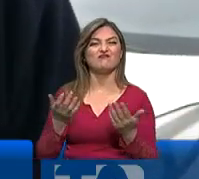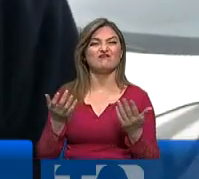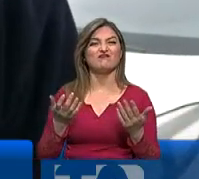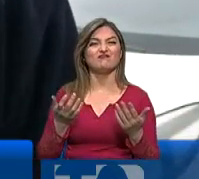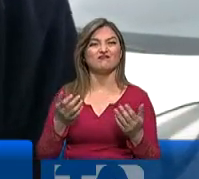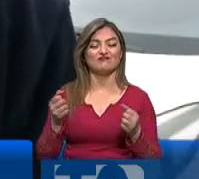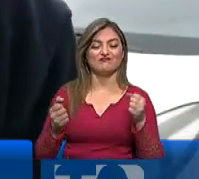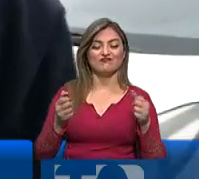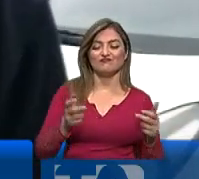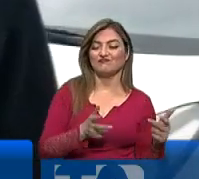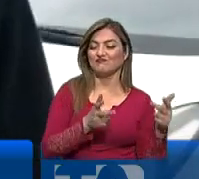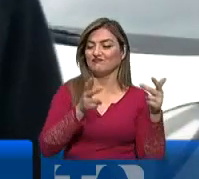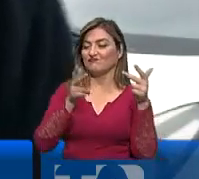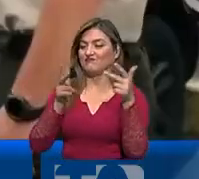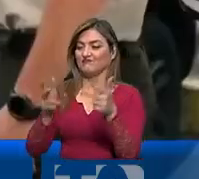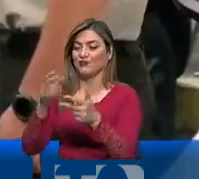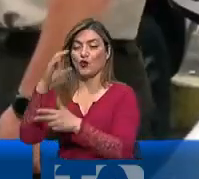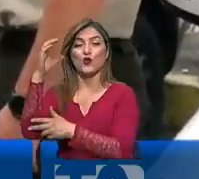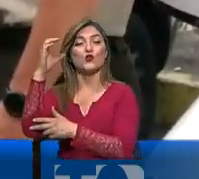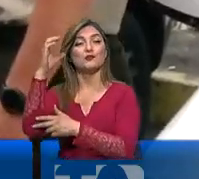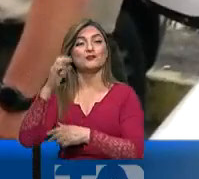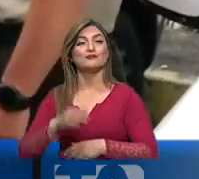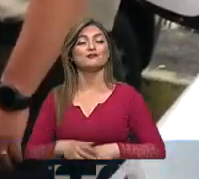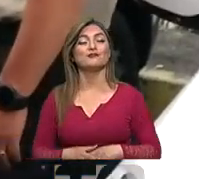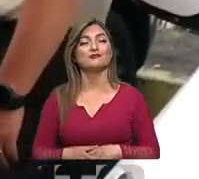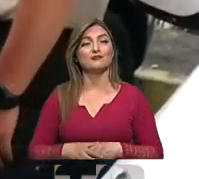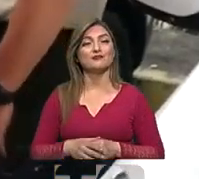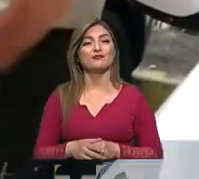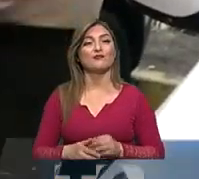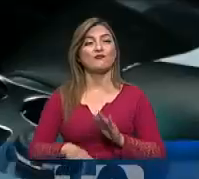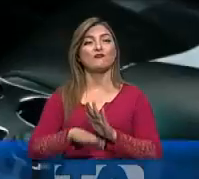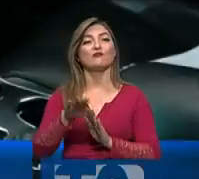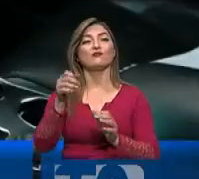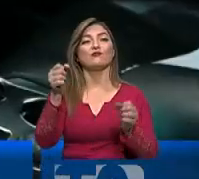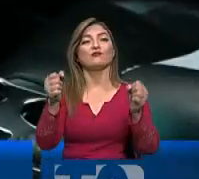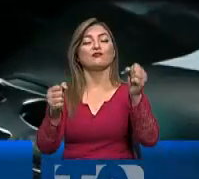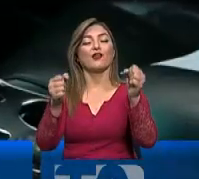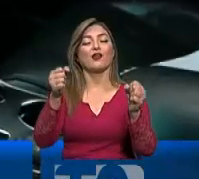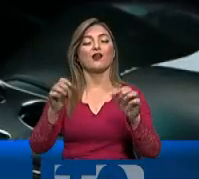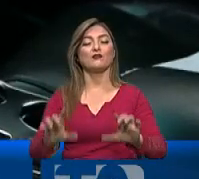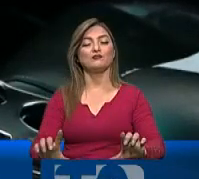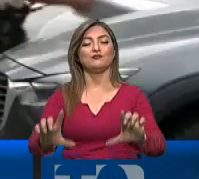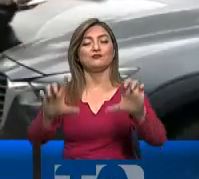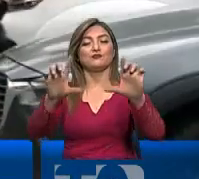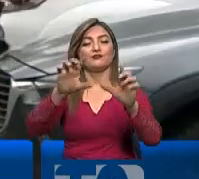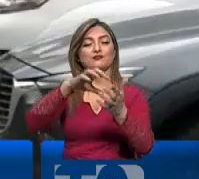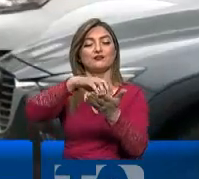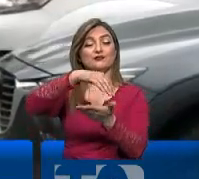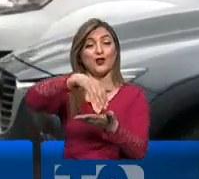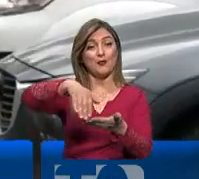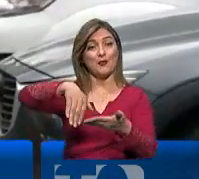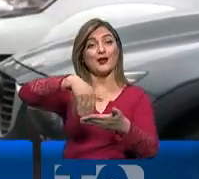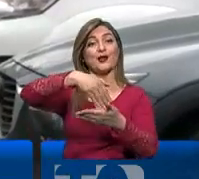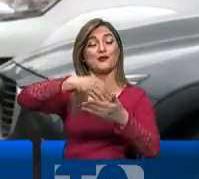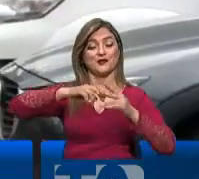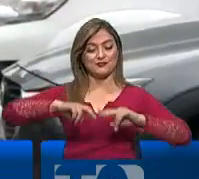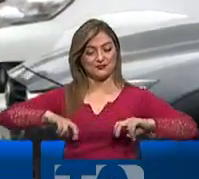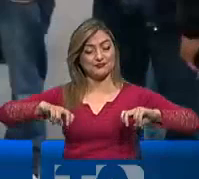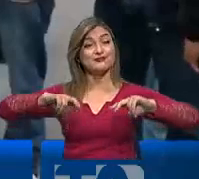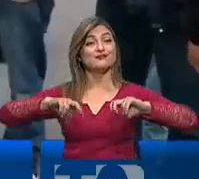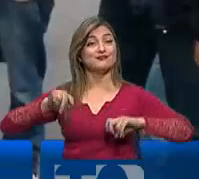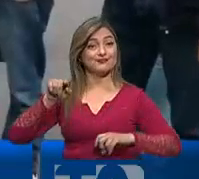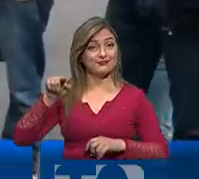estas devoluciones a Colombia sobre todo. La mayoría de estos vehículos tenían placas de Manabí, por lo que se investiga la